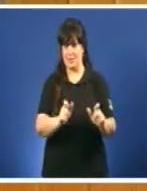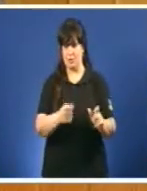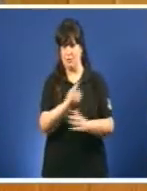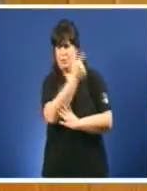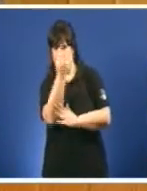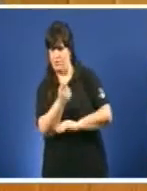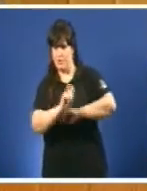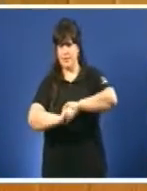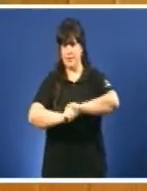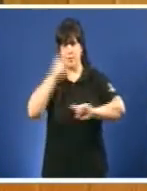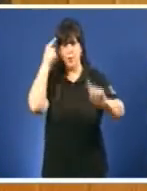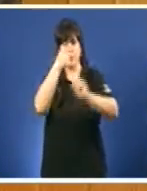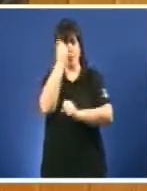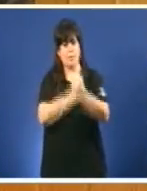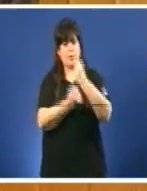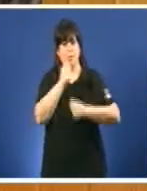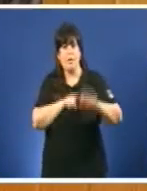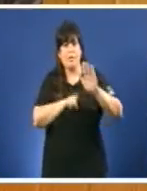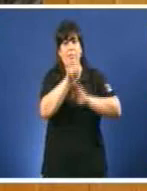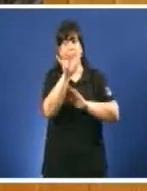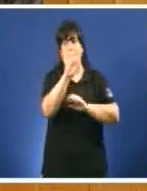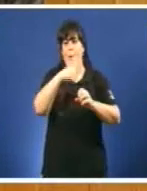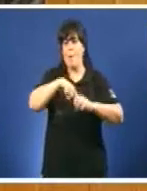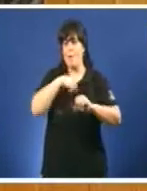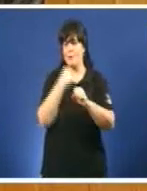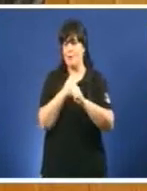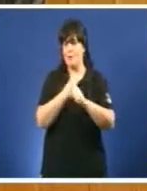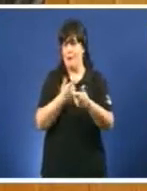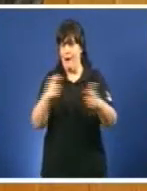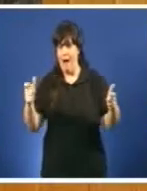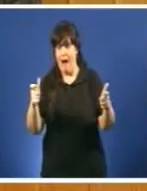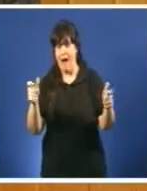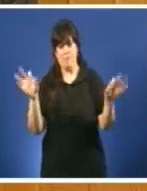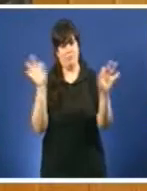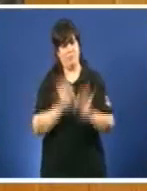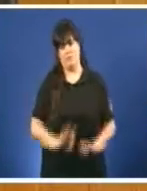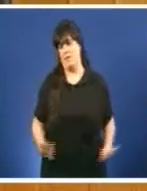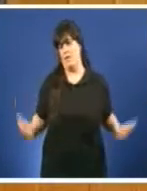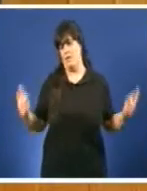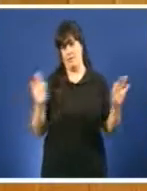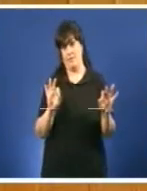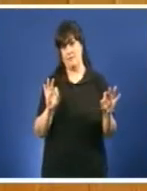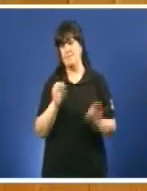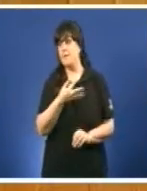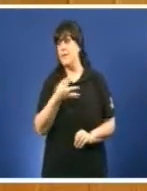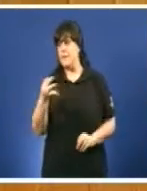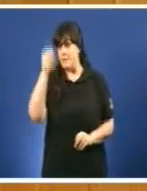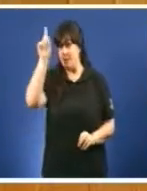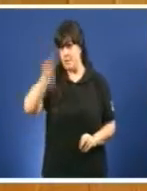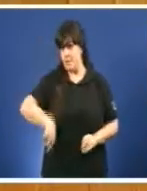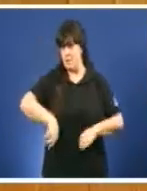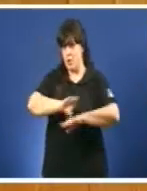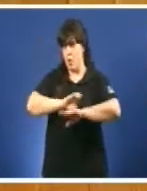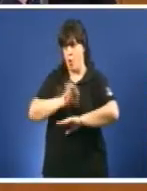nosa economía e xerar emprego. E, ademais, é rotundamente falso, señora conselleira, que prioricen